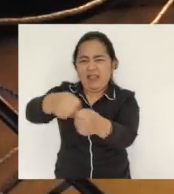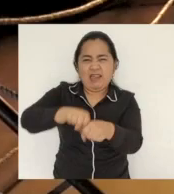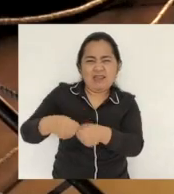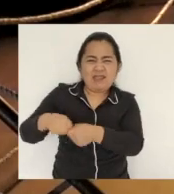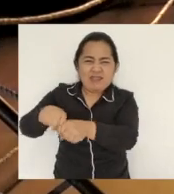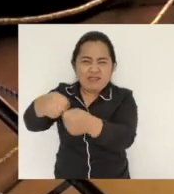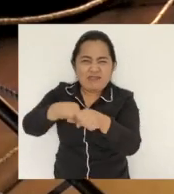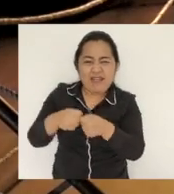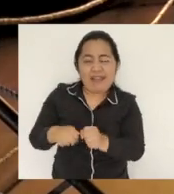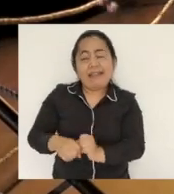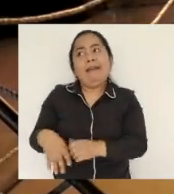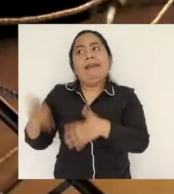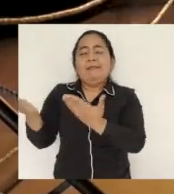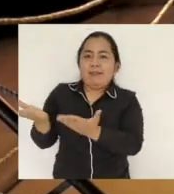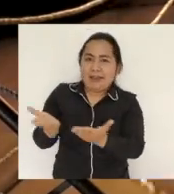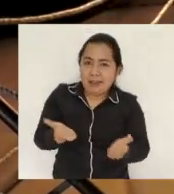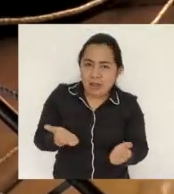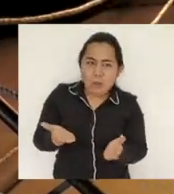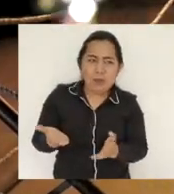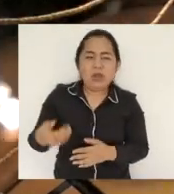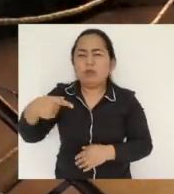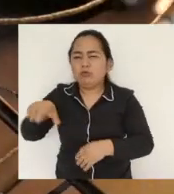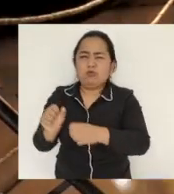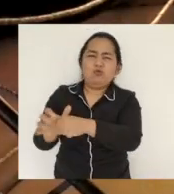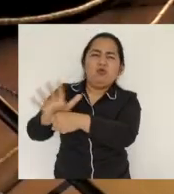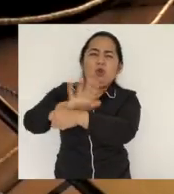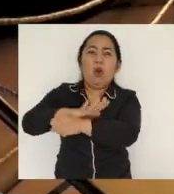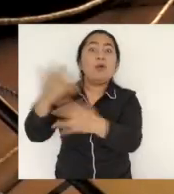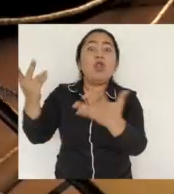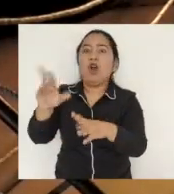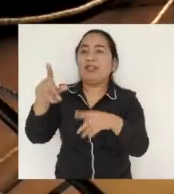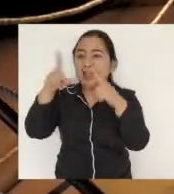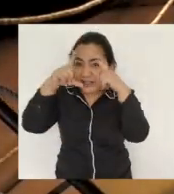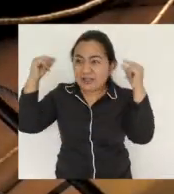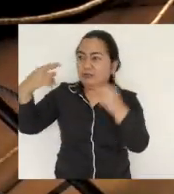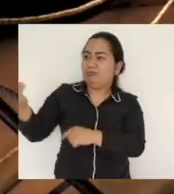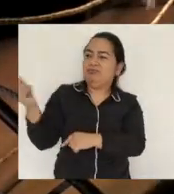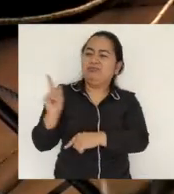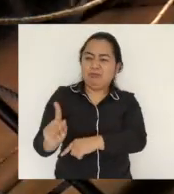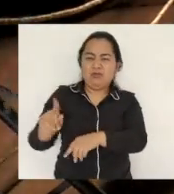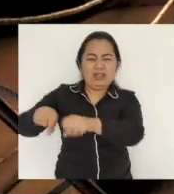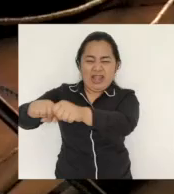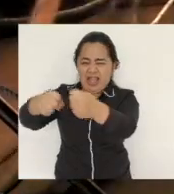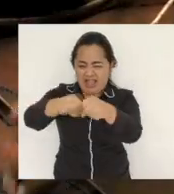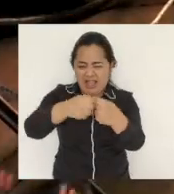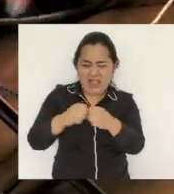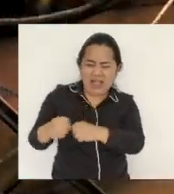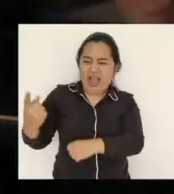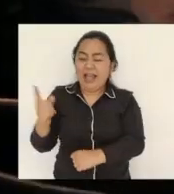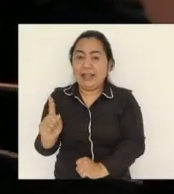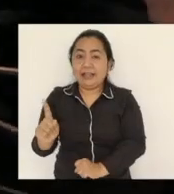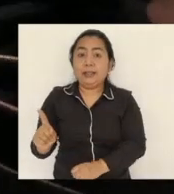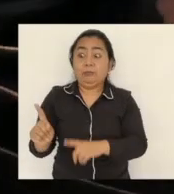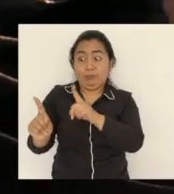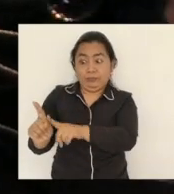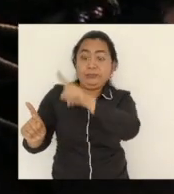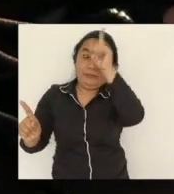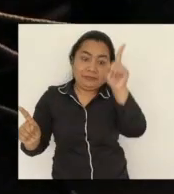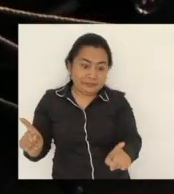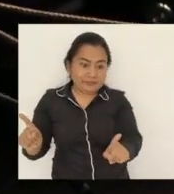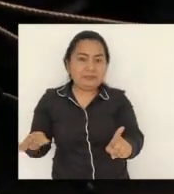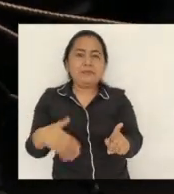destructor. Bienvenido el COVID desde el oriente con su poder destructivo. Y en la